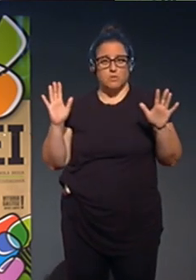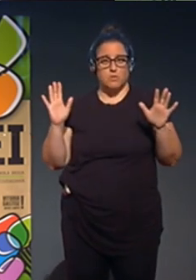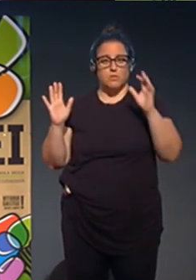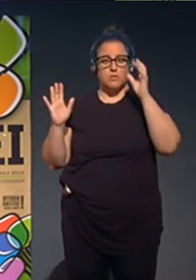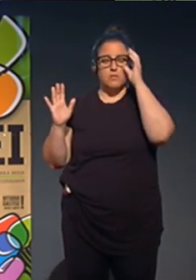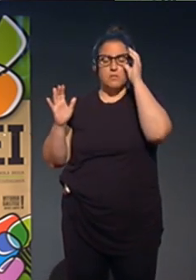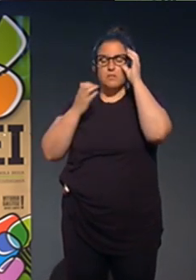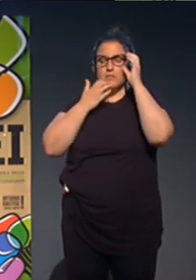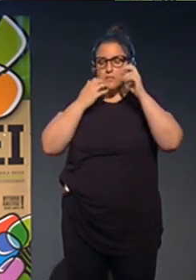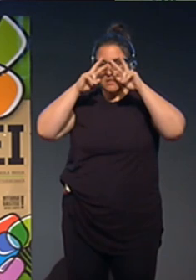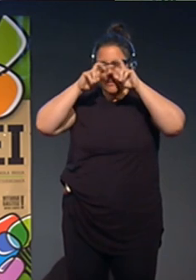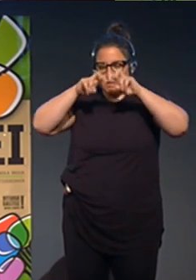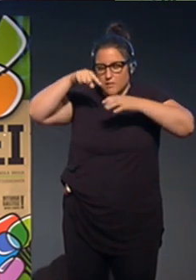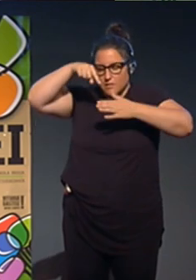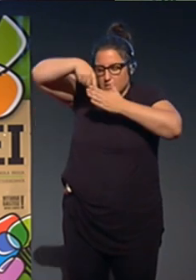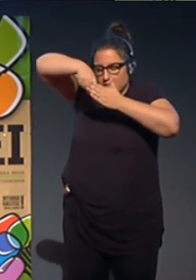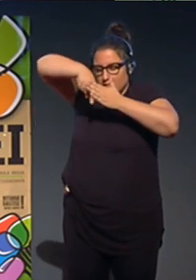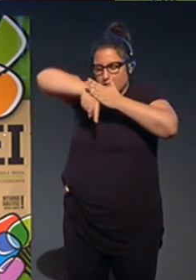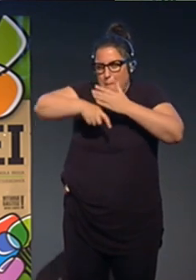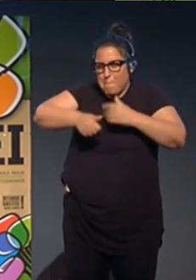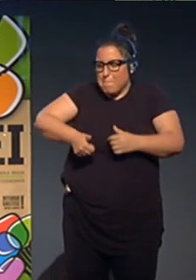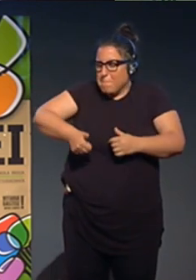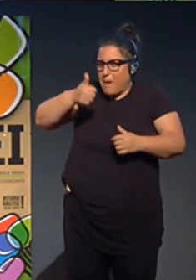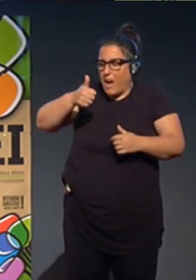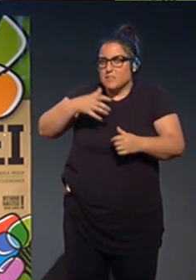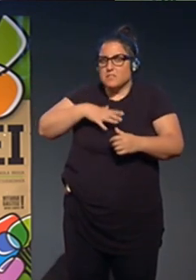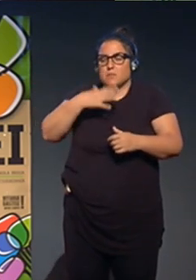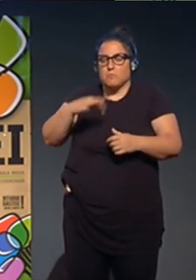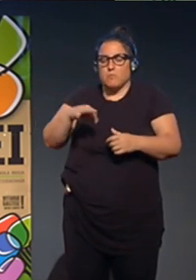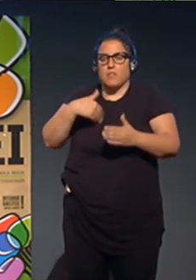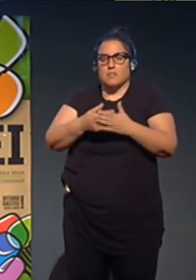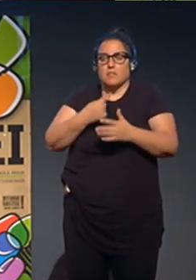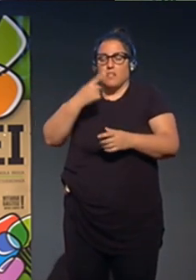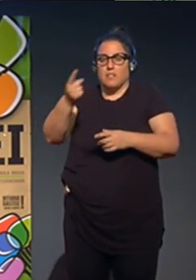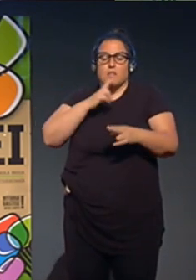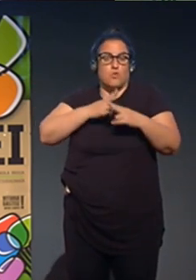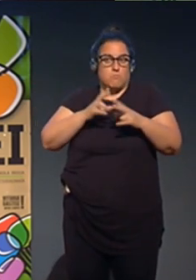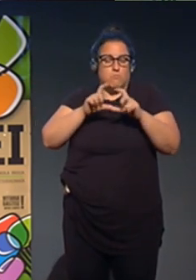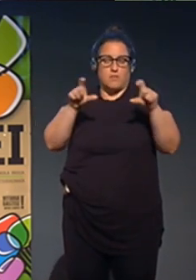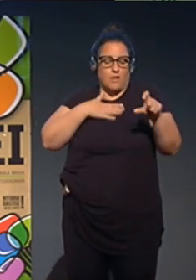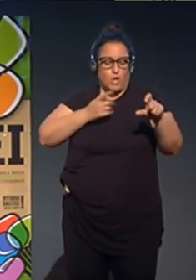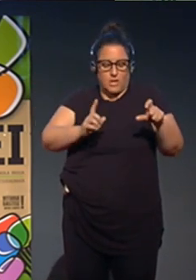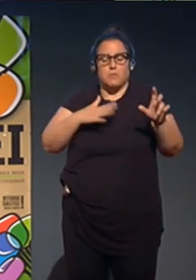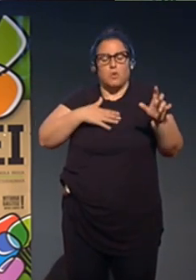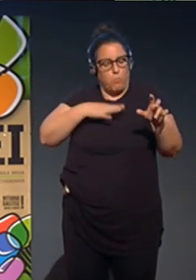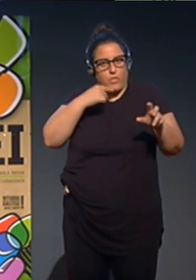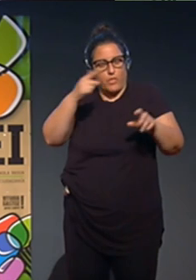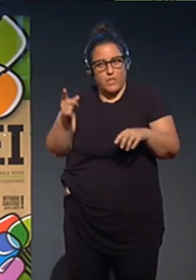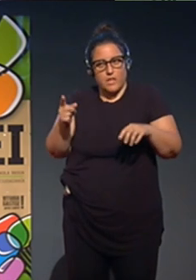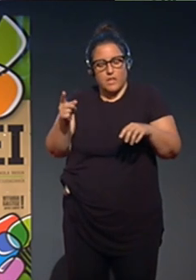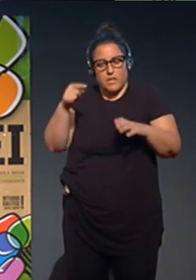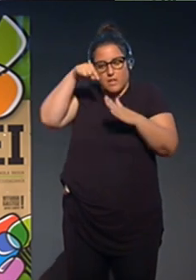analizas un poco más y os podría citar alguna no quiero decir nombres de estas grandes compañías